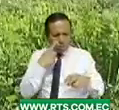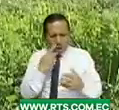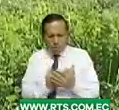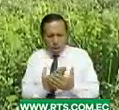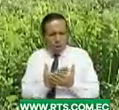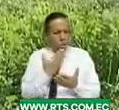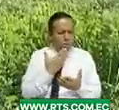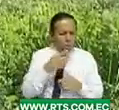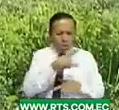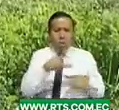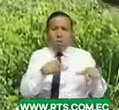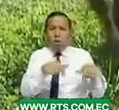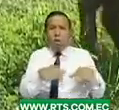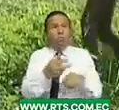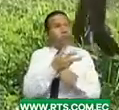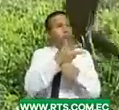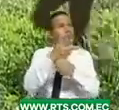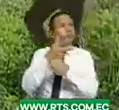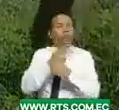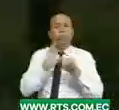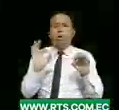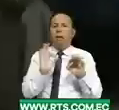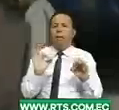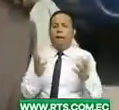cámaras de seguridad. Pues de acuerdo a